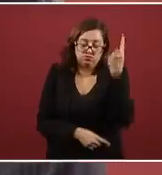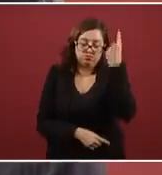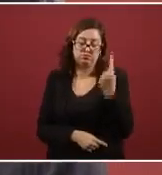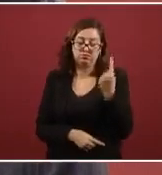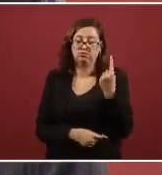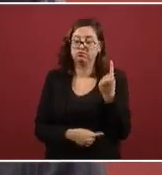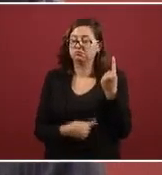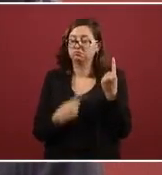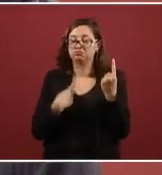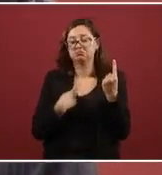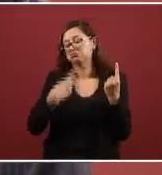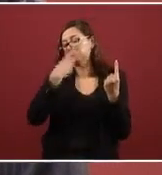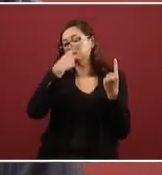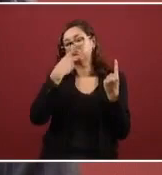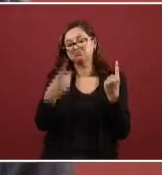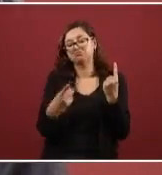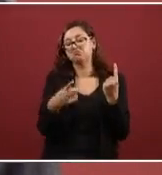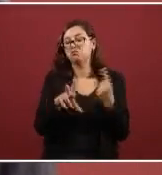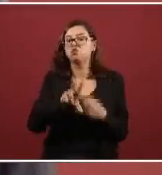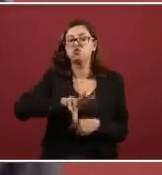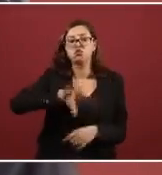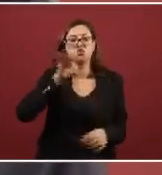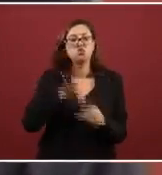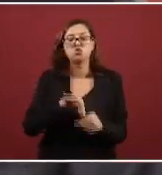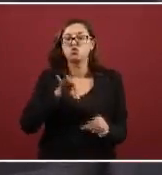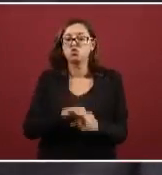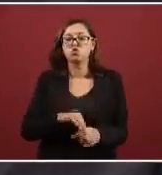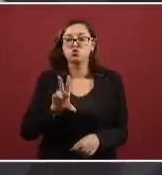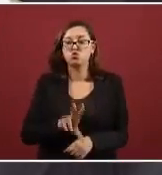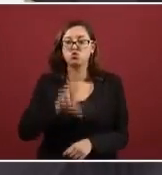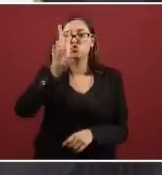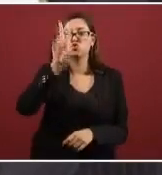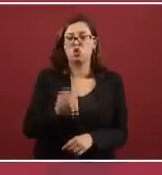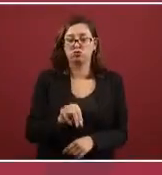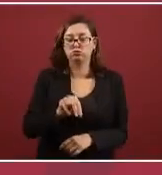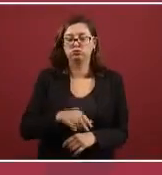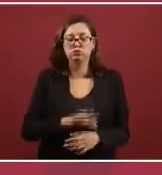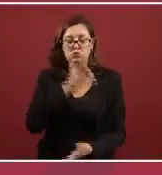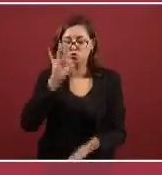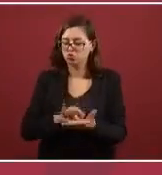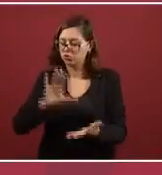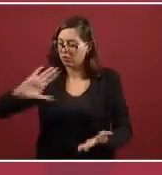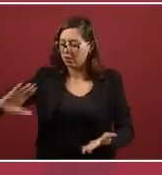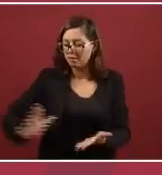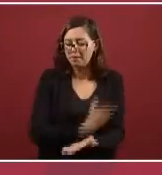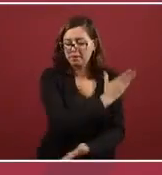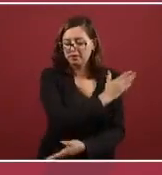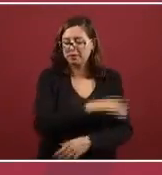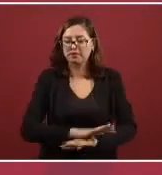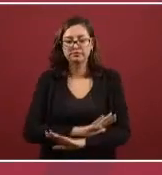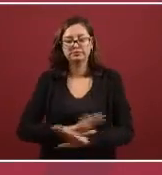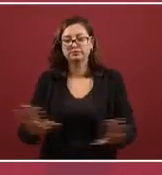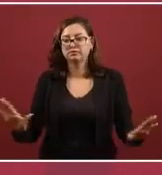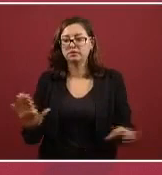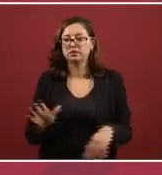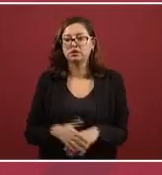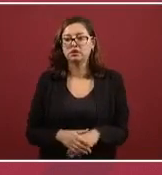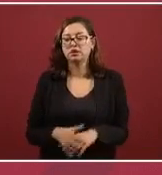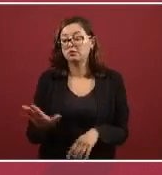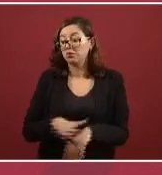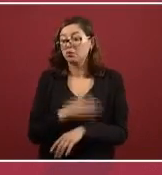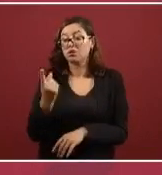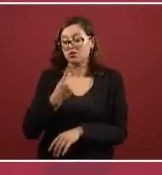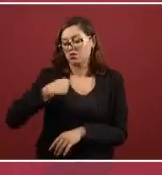me manifestaría y votaría por el punto final, porque yo no quiero que nos